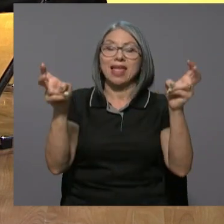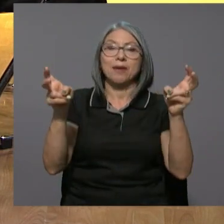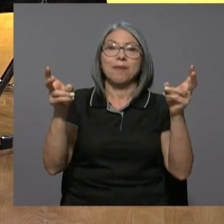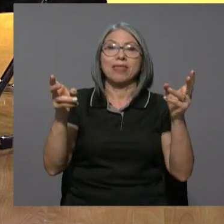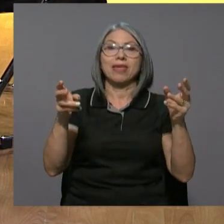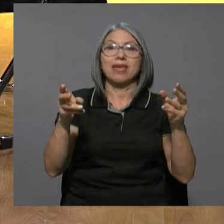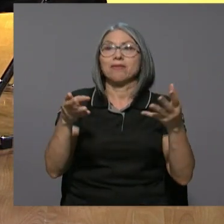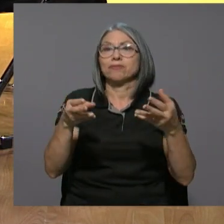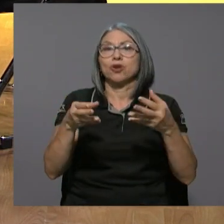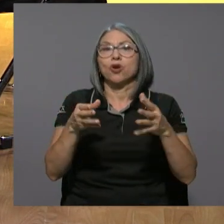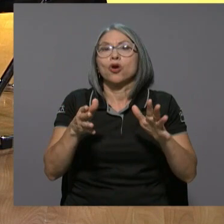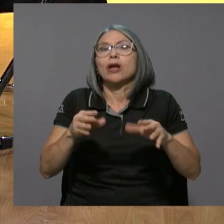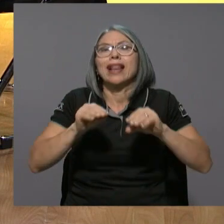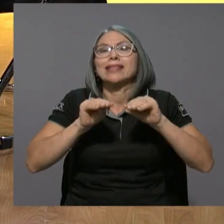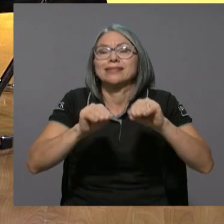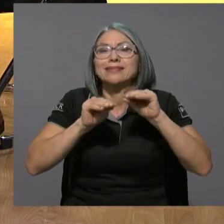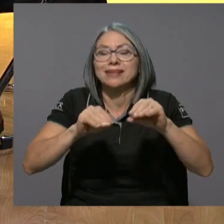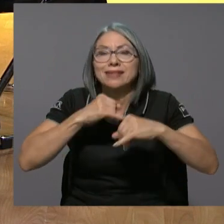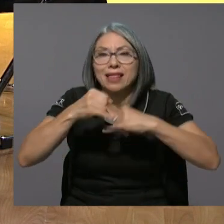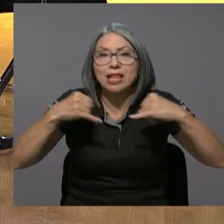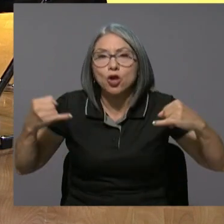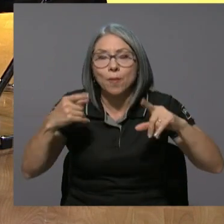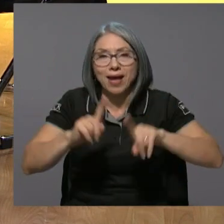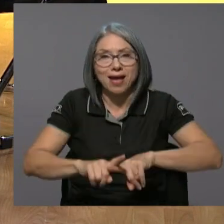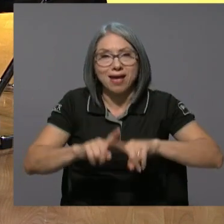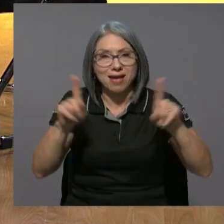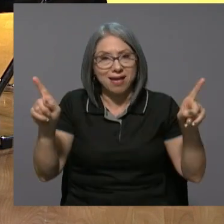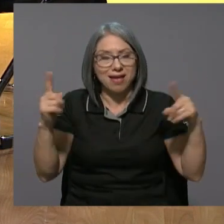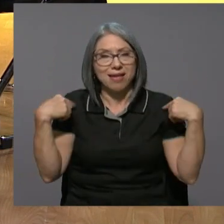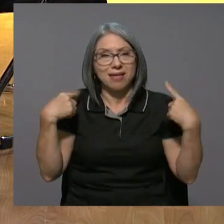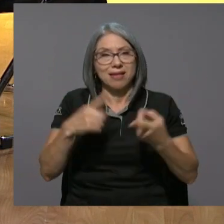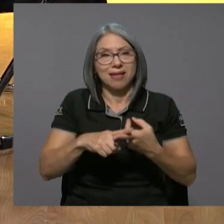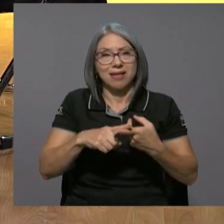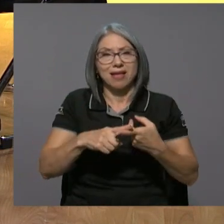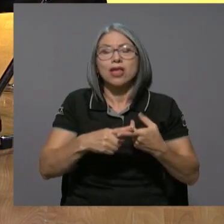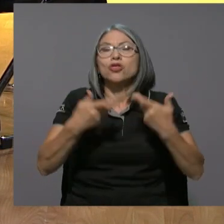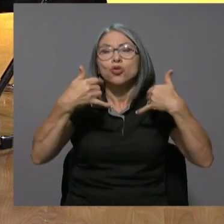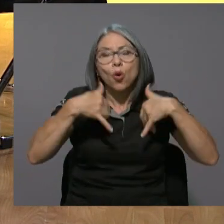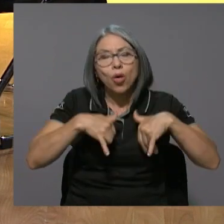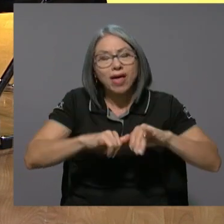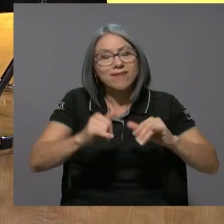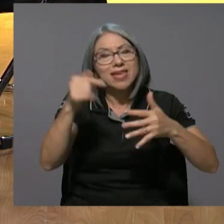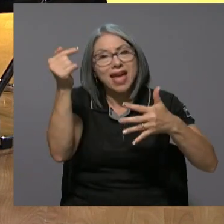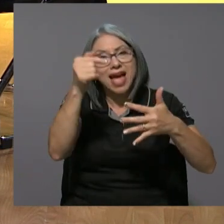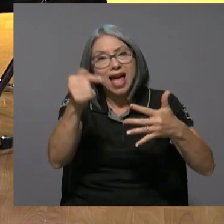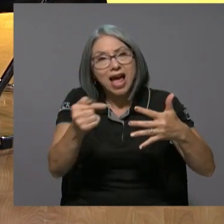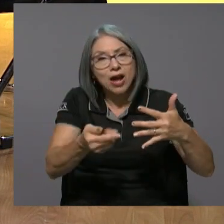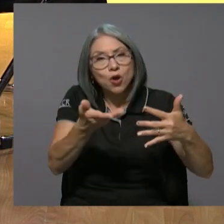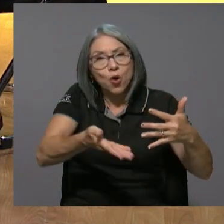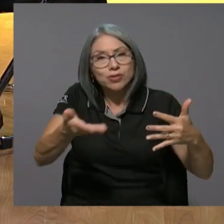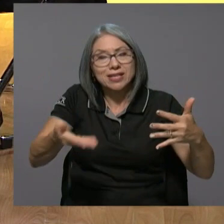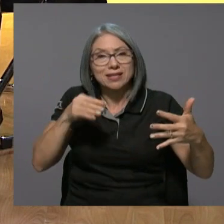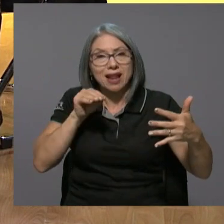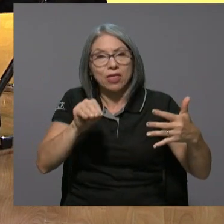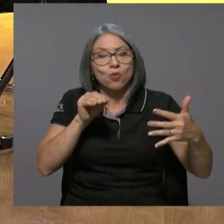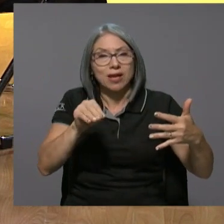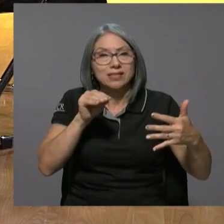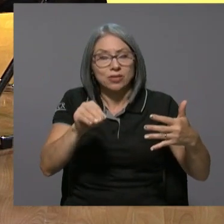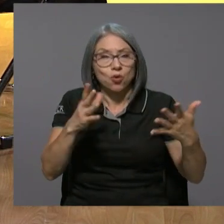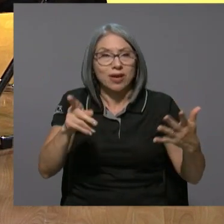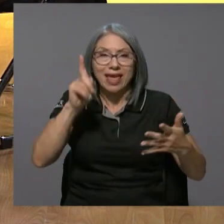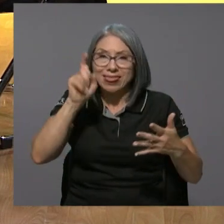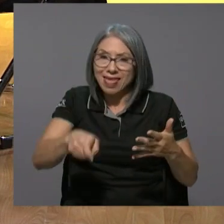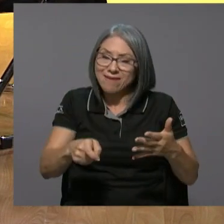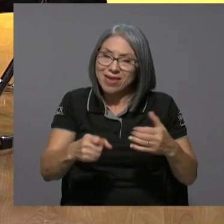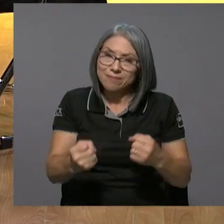idioma también, ¿verdad? Es decir, hay una serie de cosas todavía ahí en la educación, ¿verdad?, que todavía deben retomarse. Ahora, eso